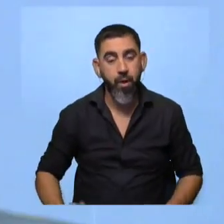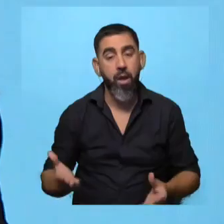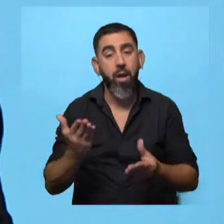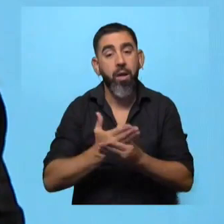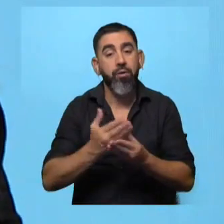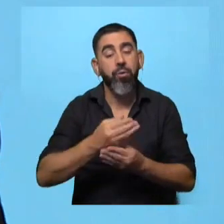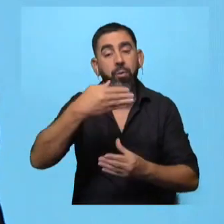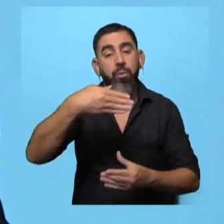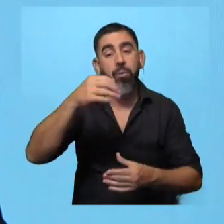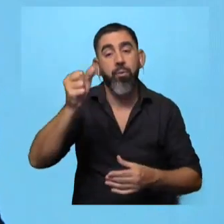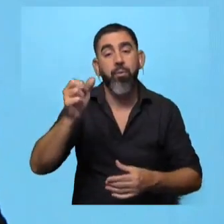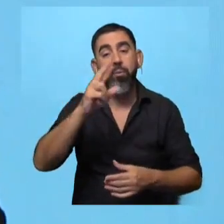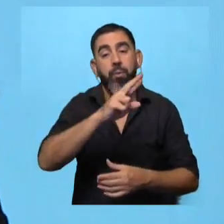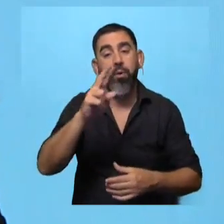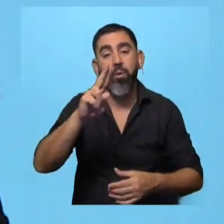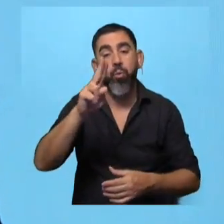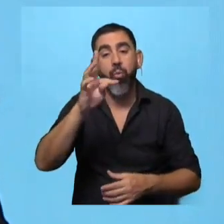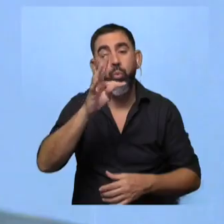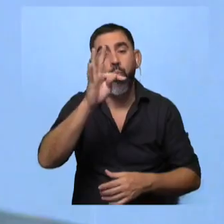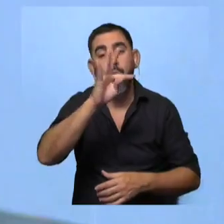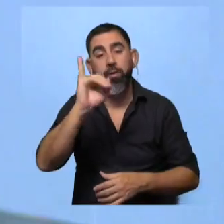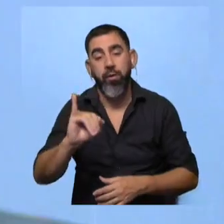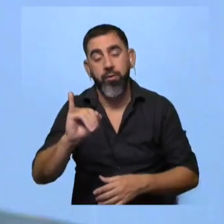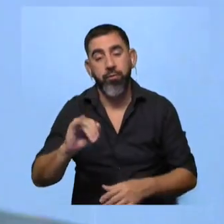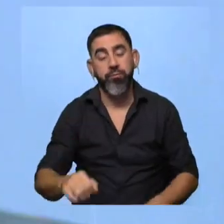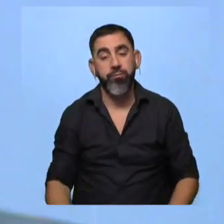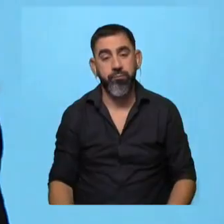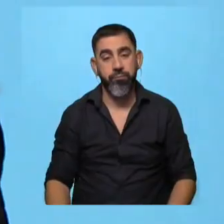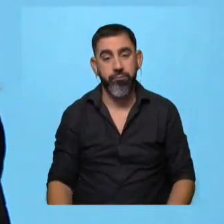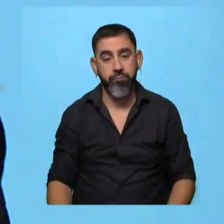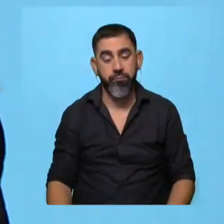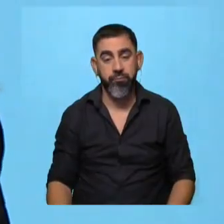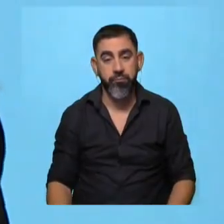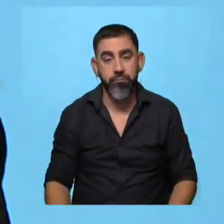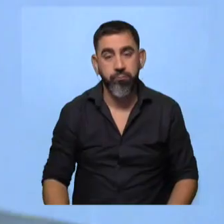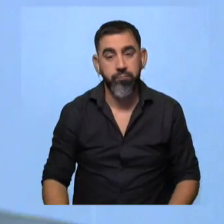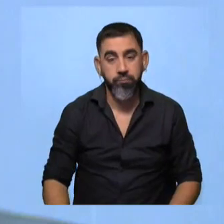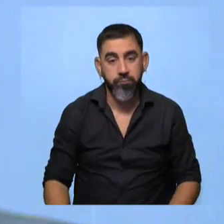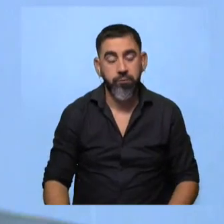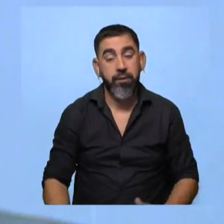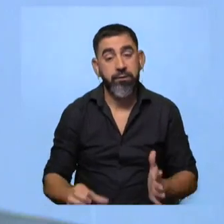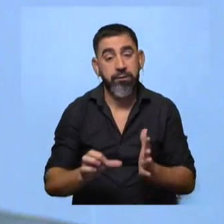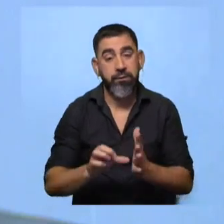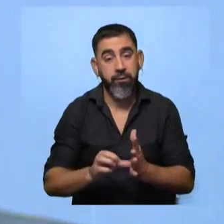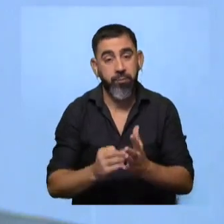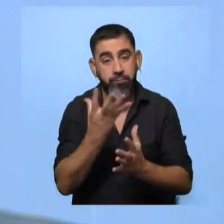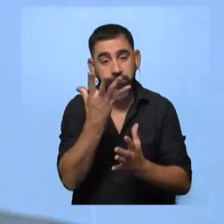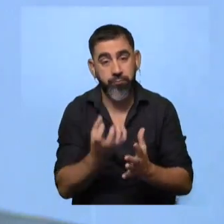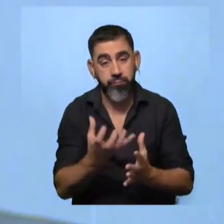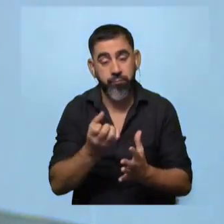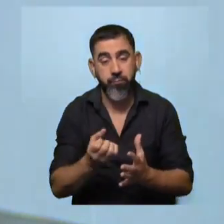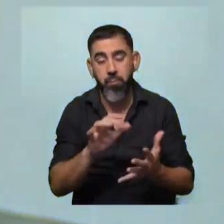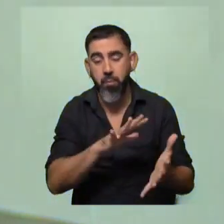Berruti. Ese es todo un tema que quedaría para otra entrevista nueva. Pero en el sistema está cargado el archivo Berruti, que son